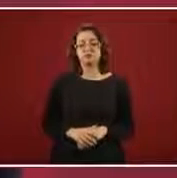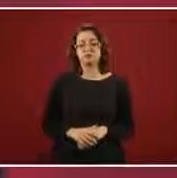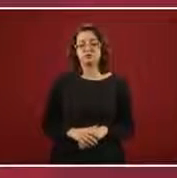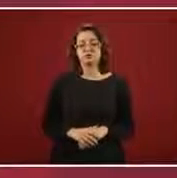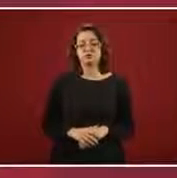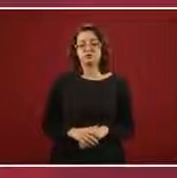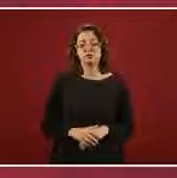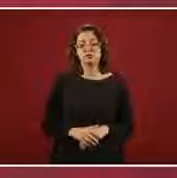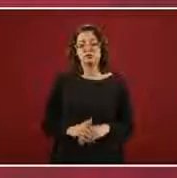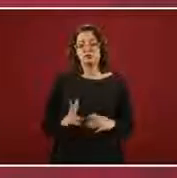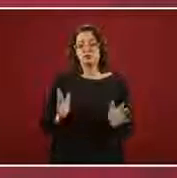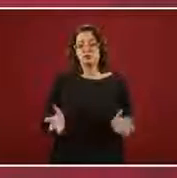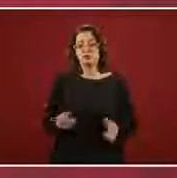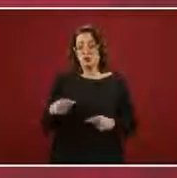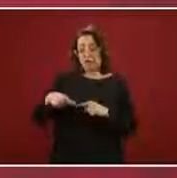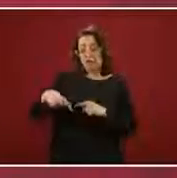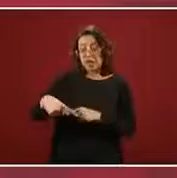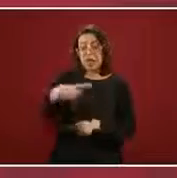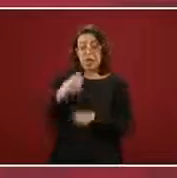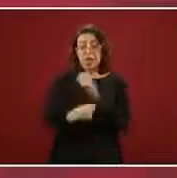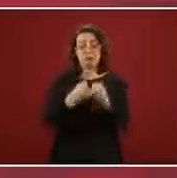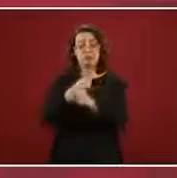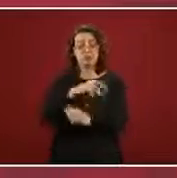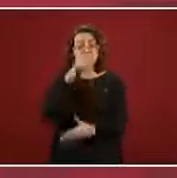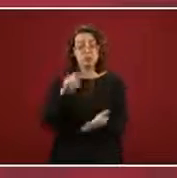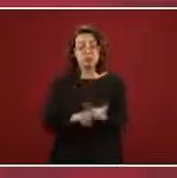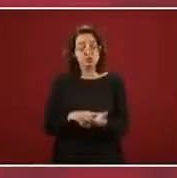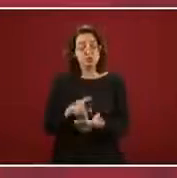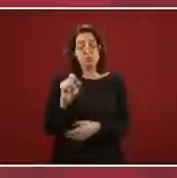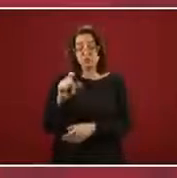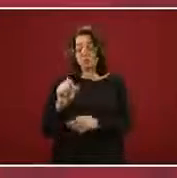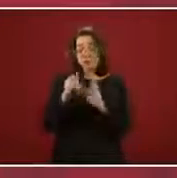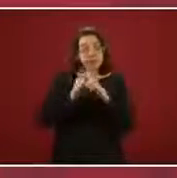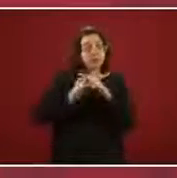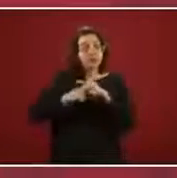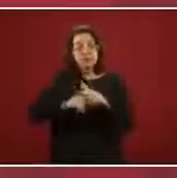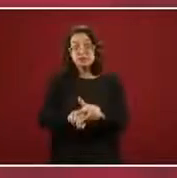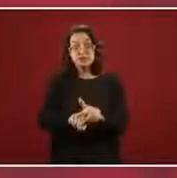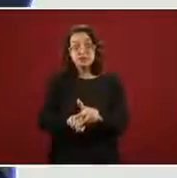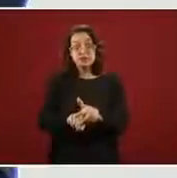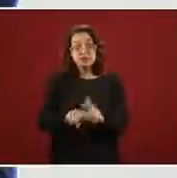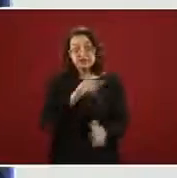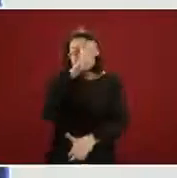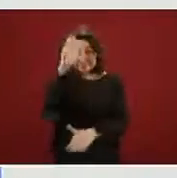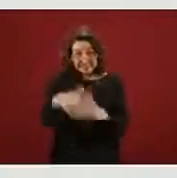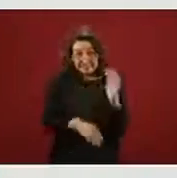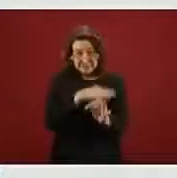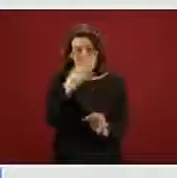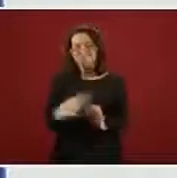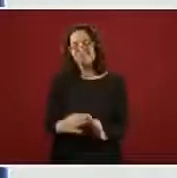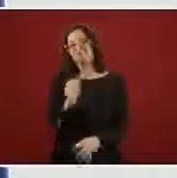no la comenzamos este año, no la terminamos. Entonces, por eso